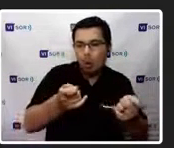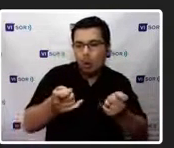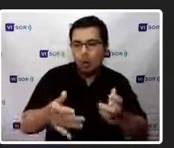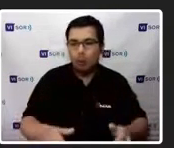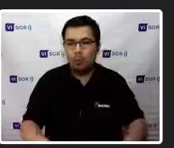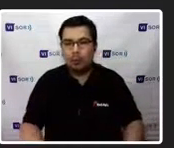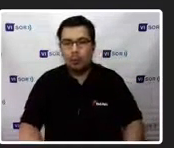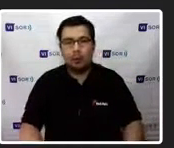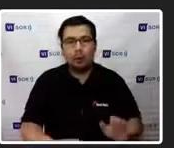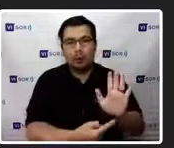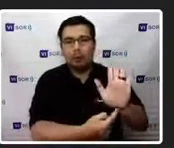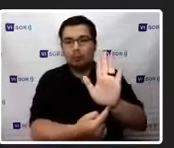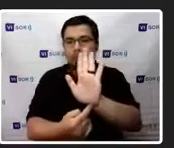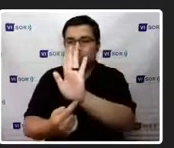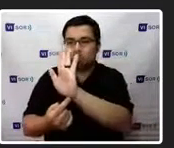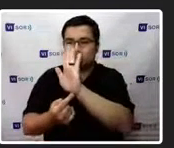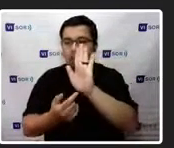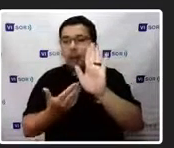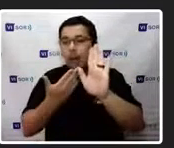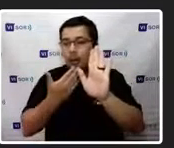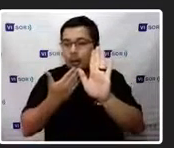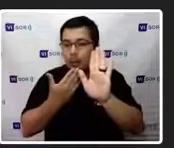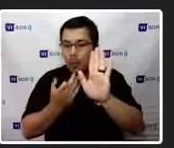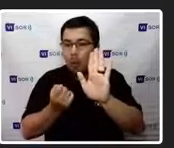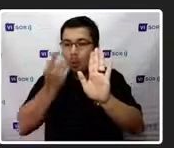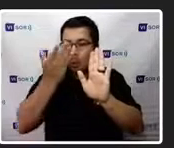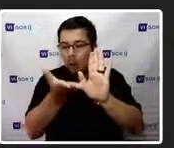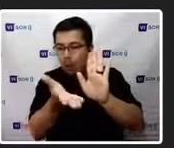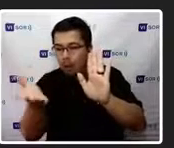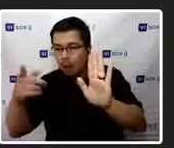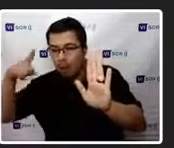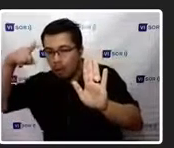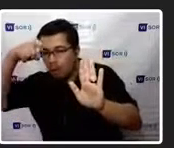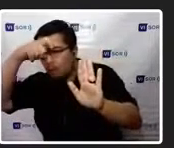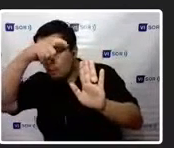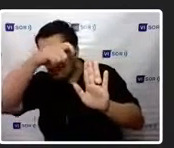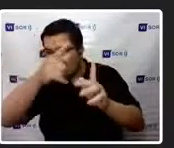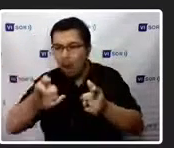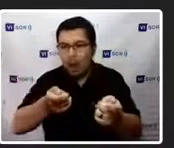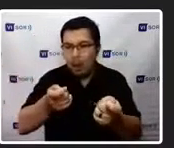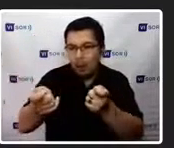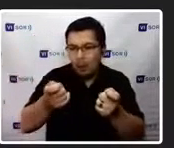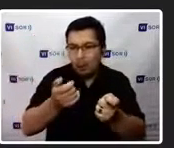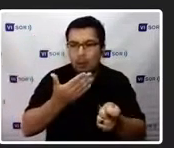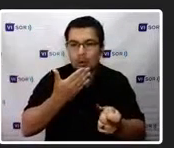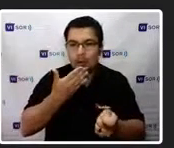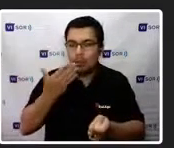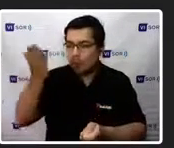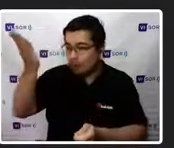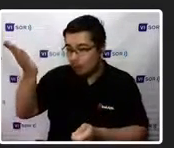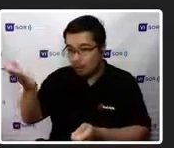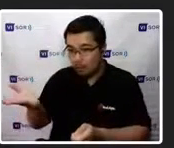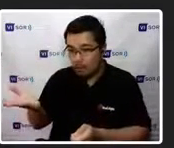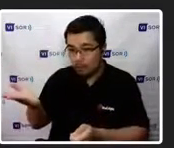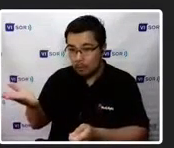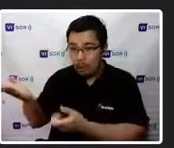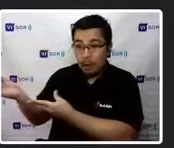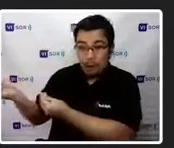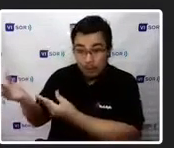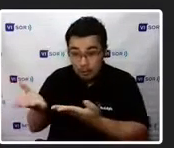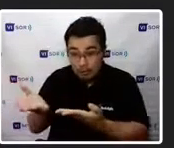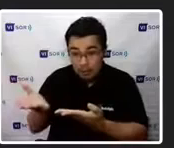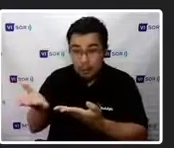digamos, dificultades que ellos enfrentan en esta zona. También como sensibilizar al visitante con esto y que no